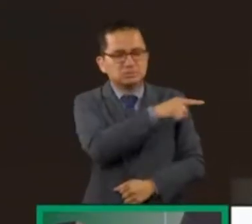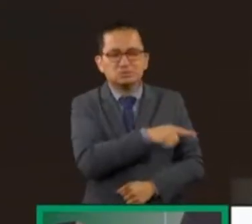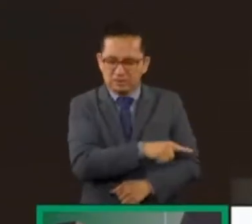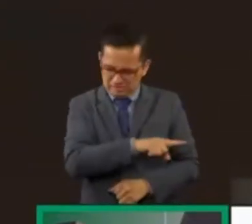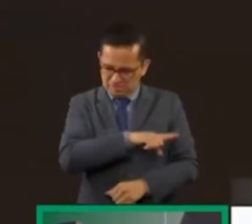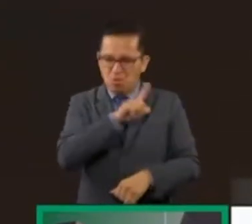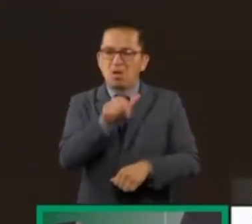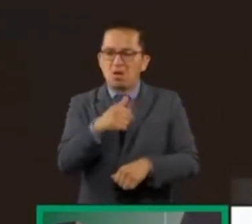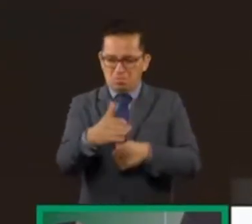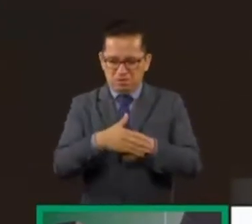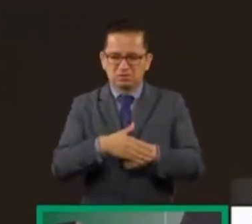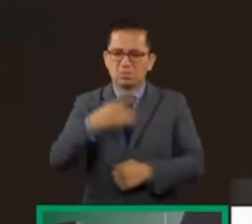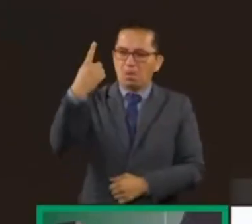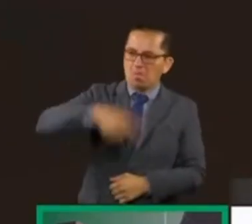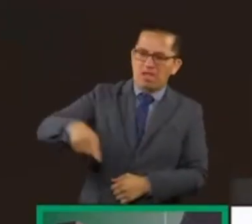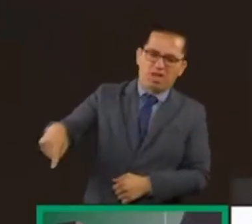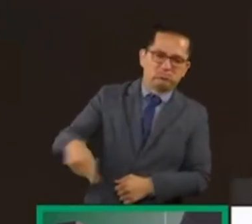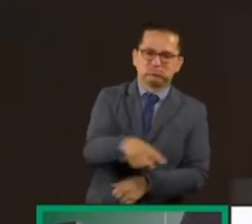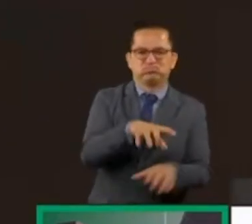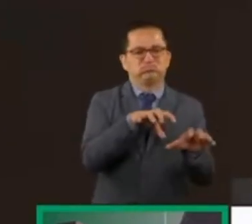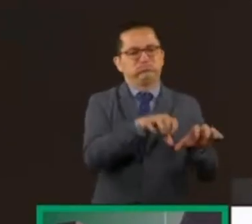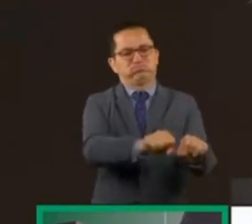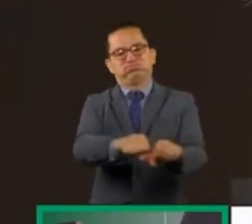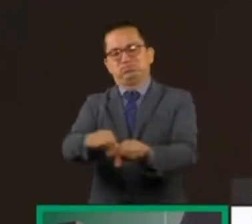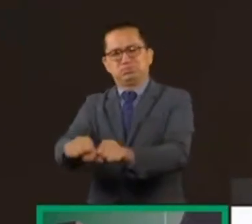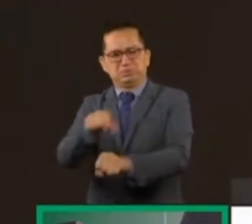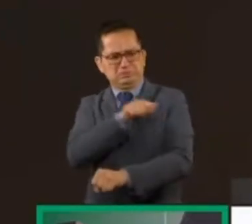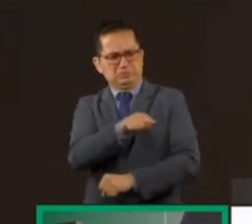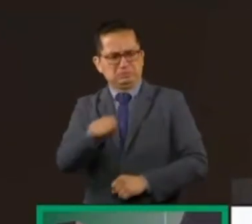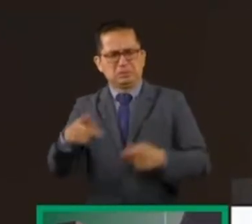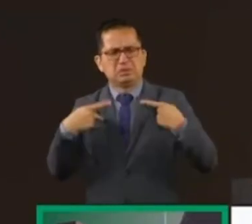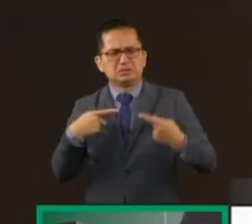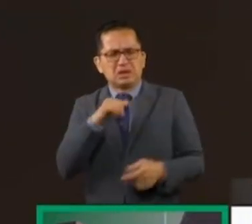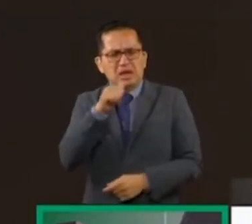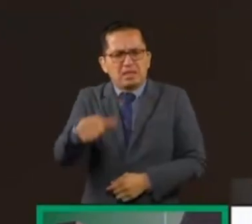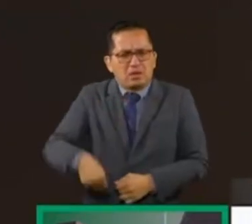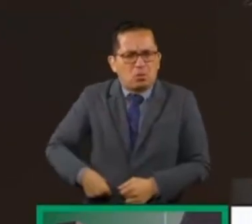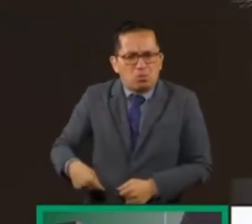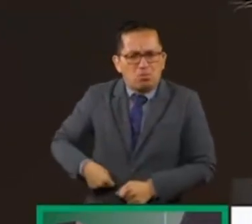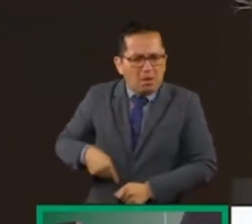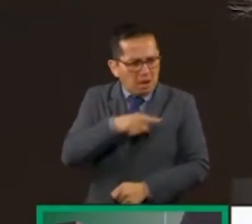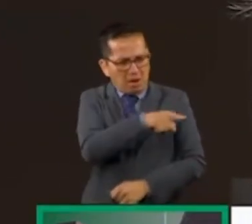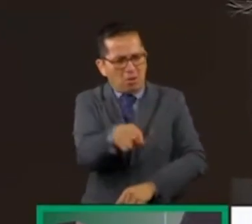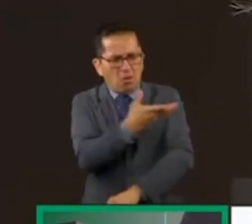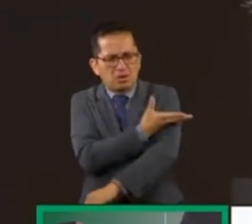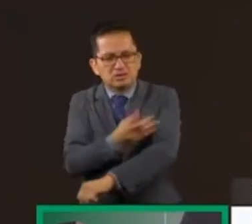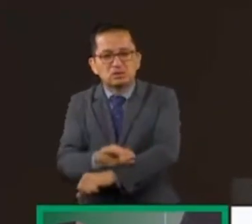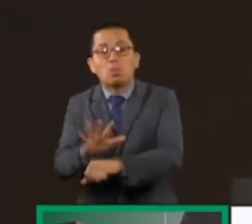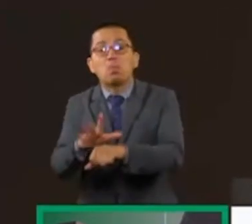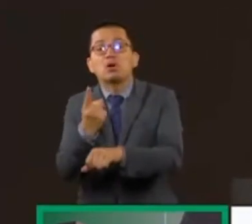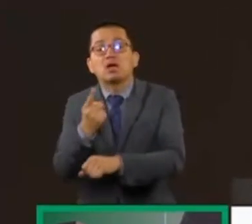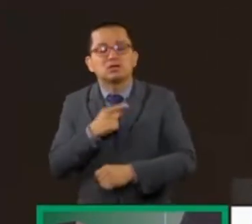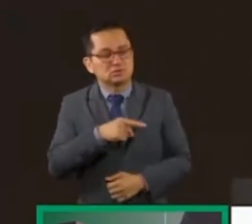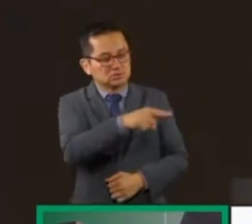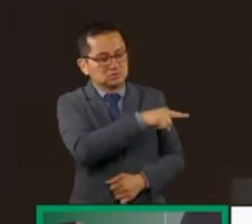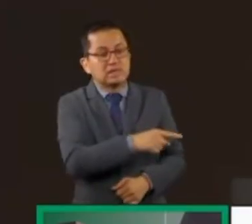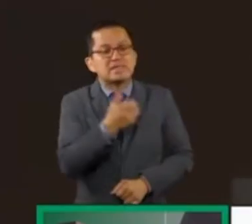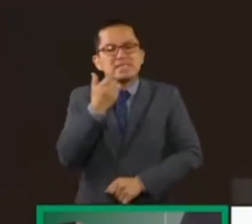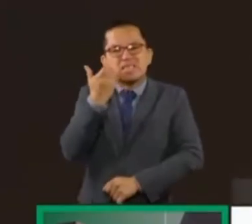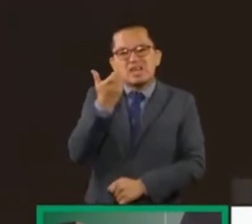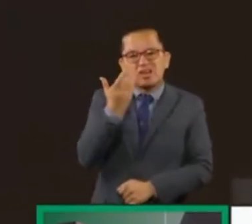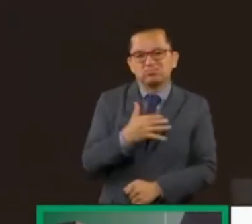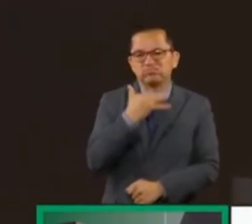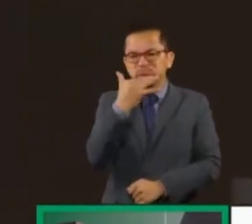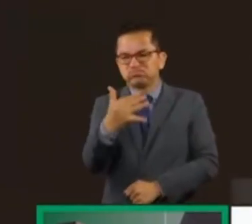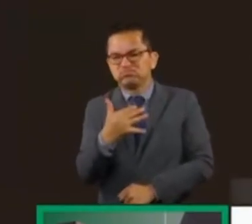honestos, movidos por ustedes, por el poder corrupto de una autoridad impune que persigue ciudadanos honestos